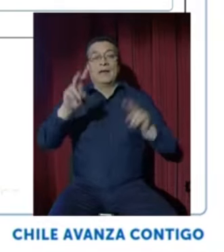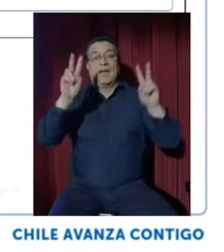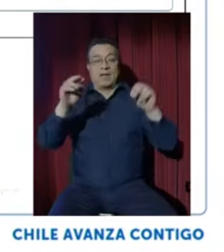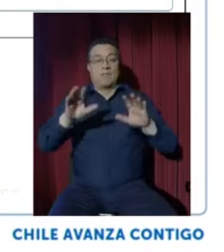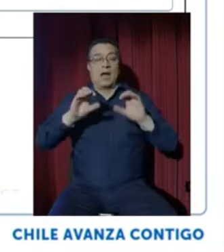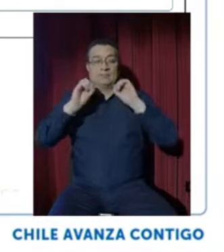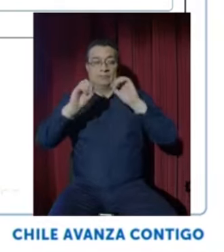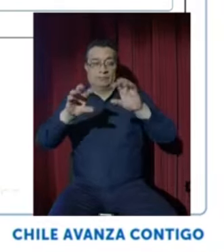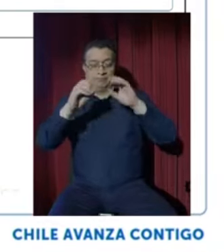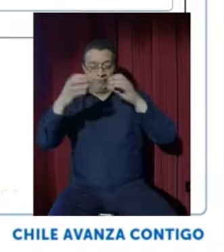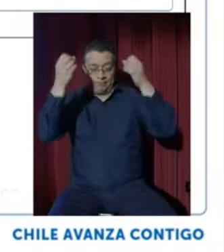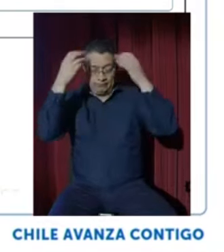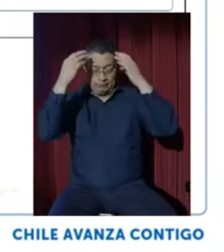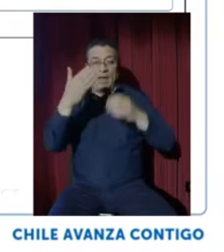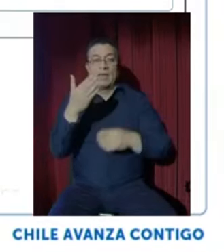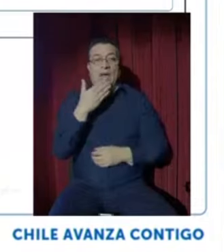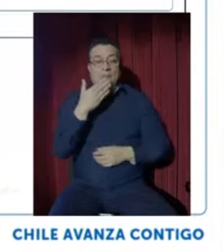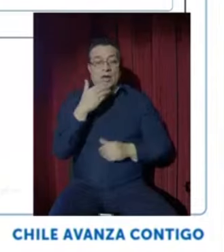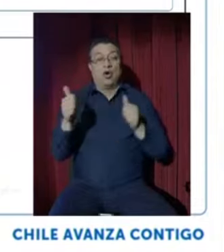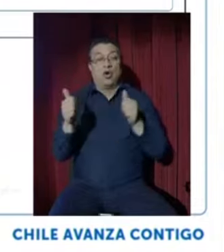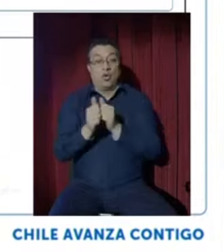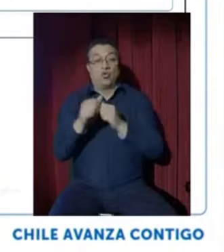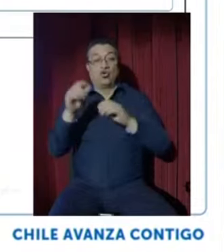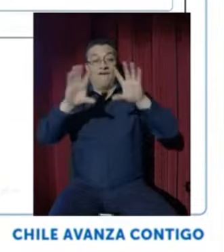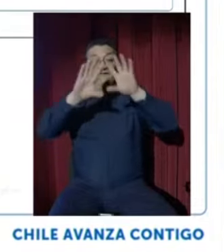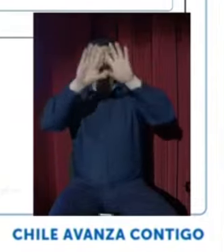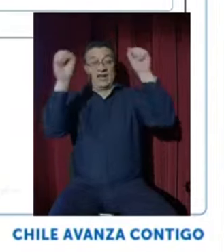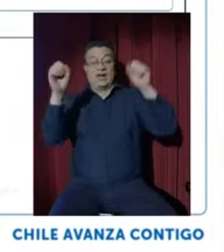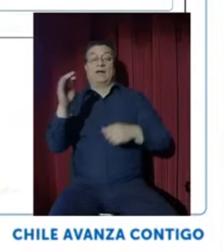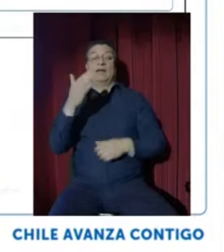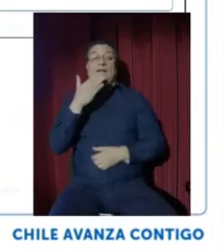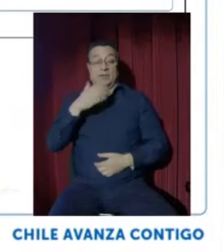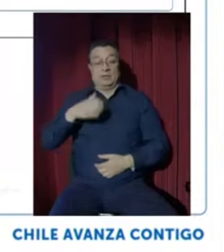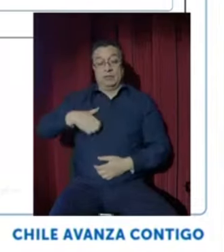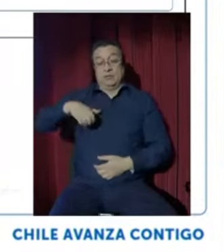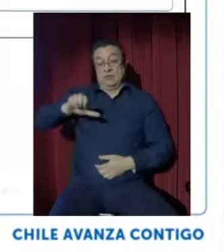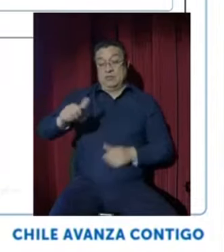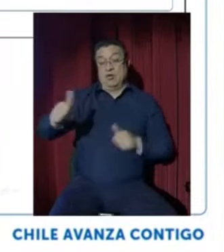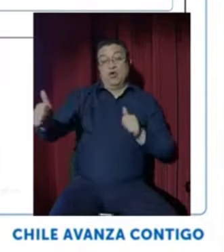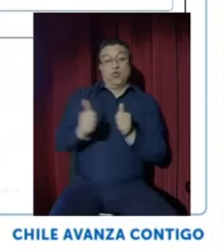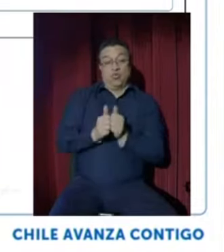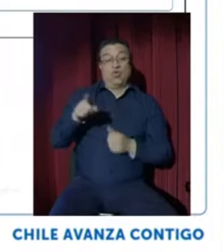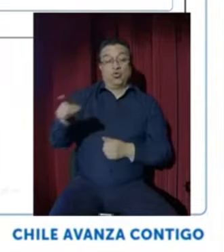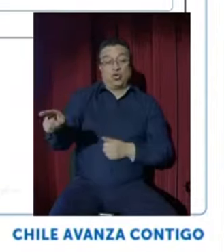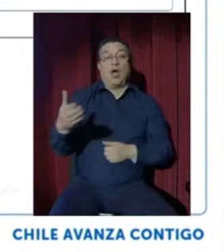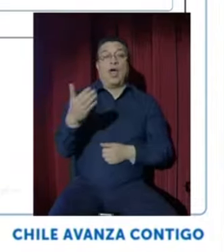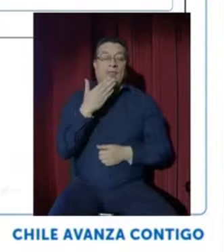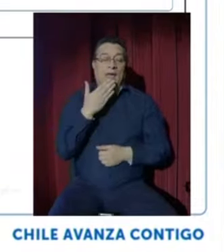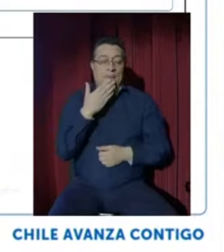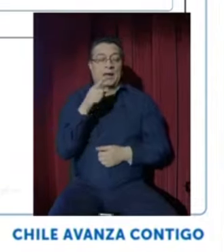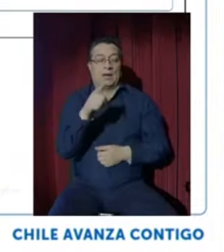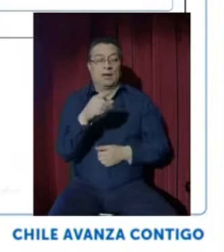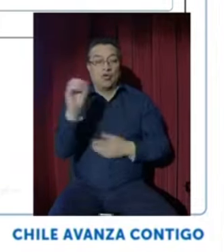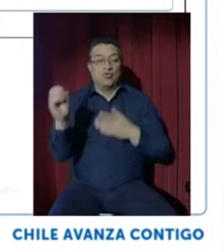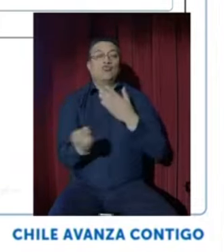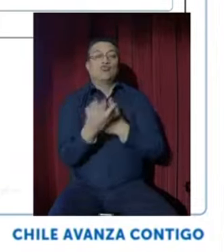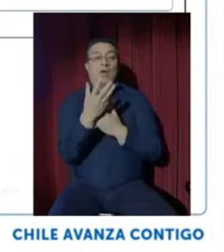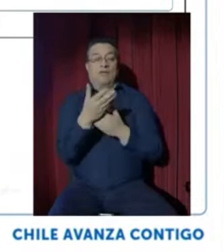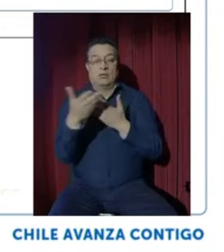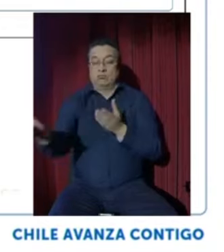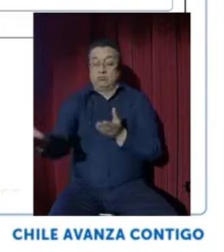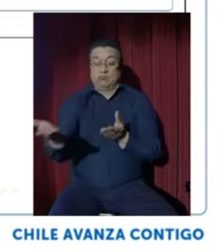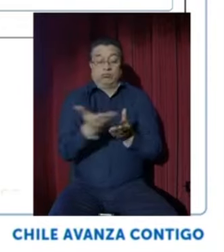de capacitación con la fiscalía y también con la policía de investigaciones eh Con quienes tenemos un nuevo instrumento